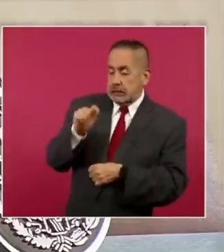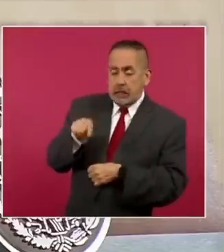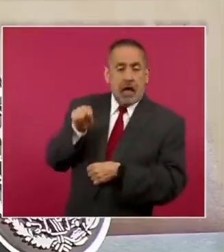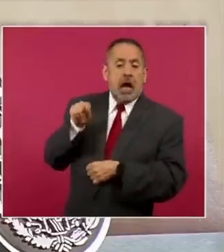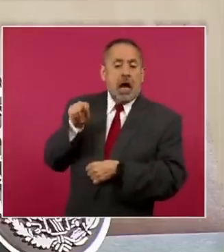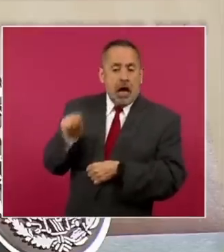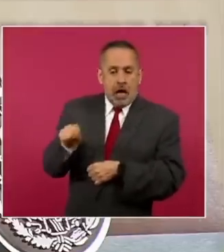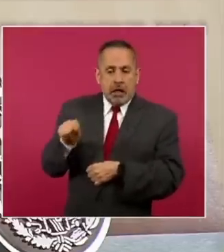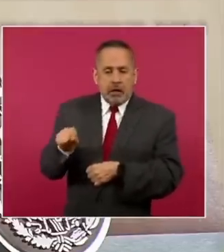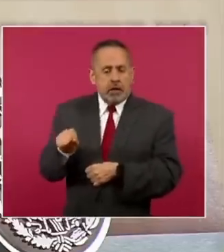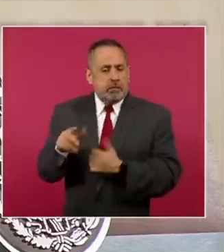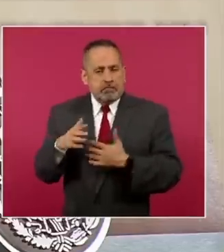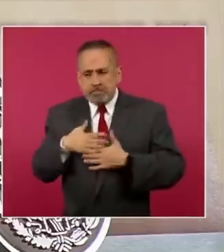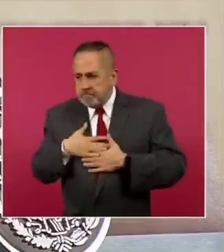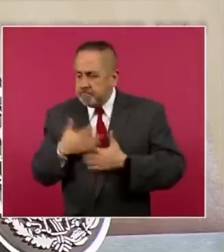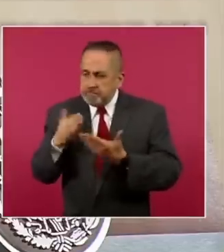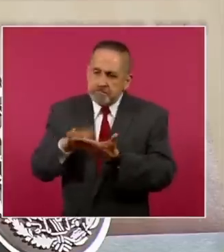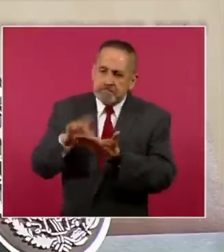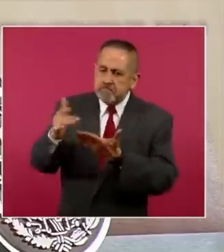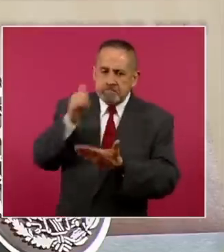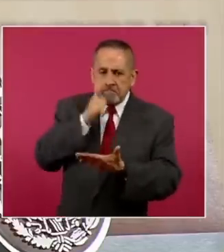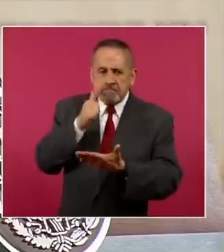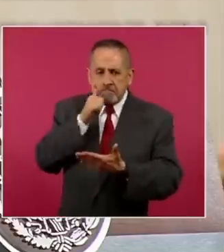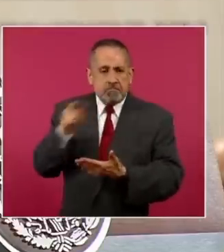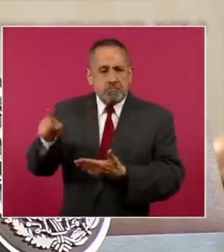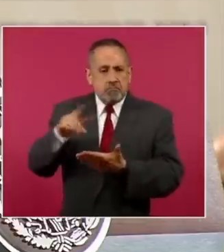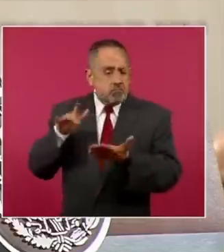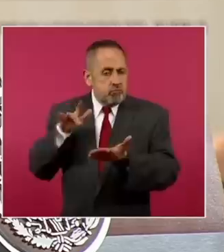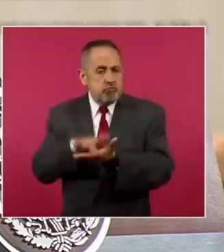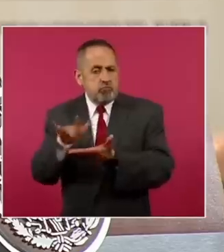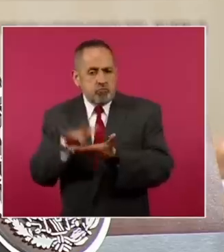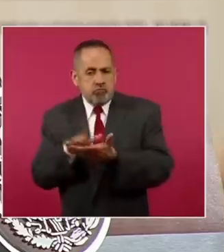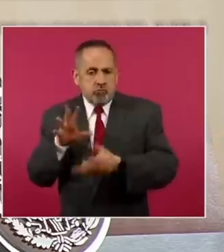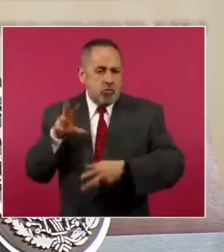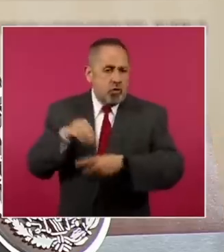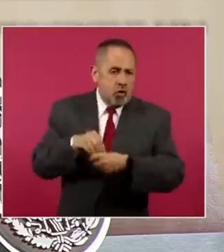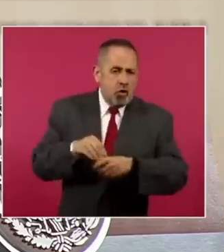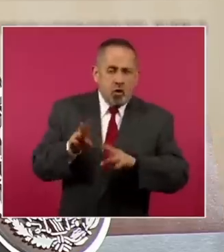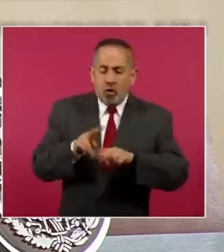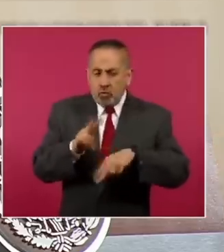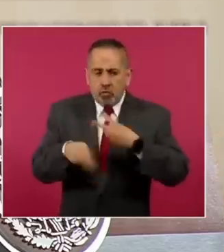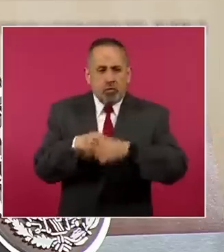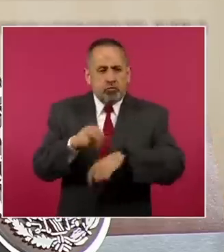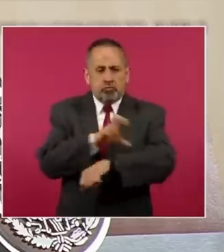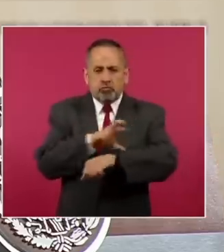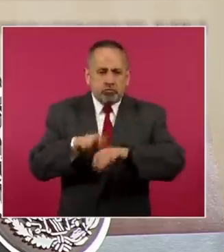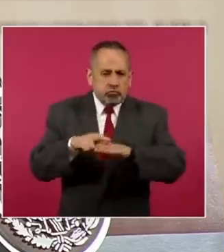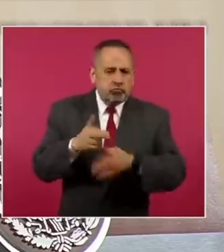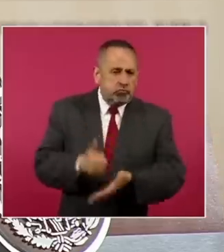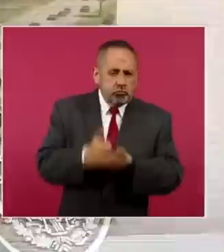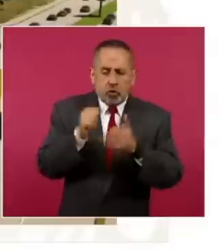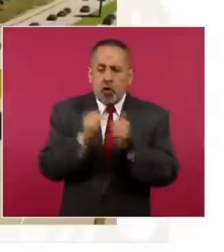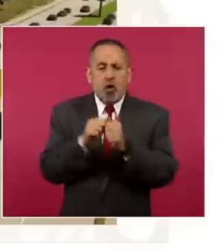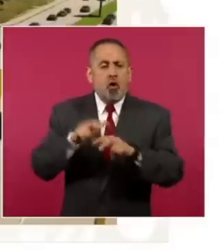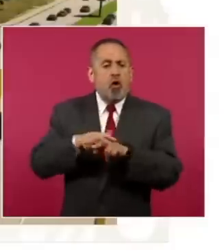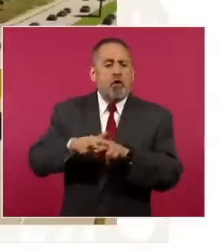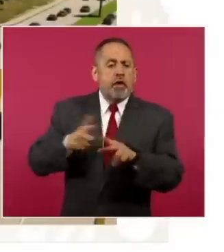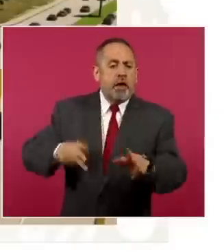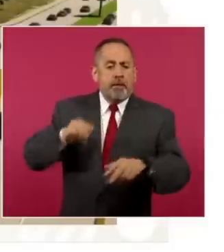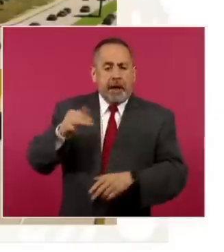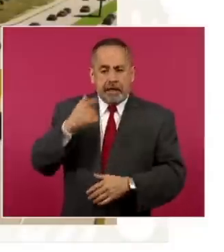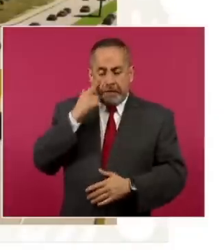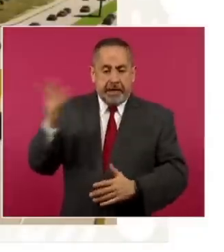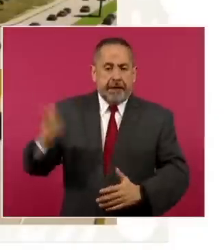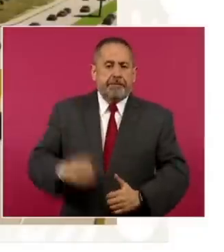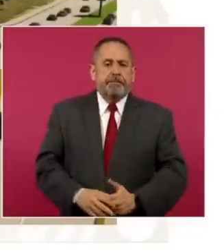a la cual agradecemos siempre que estén dispuestos y coordinados con el tren maya en esta